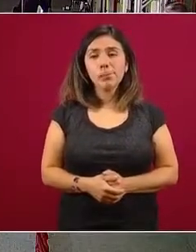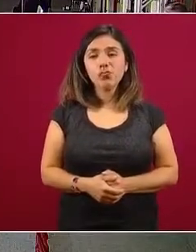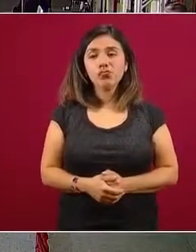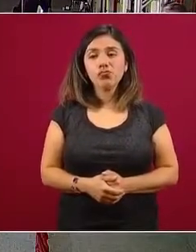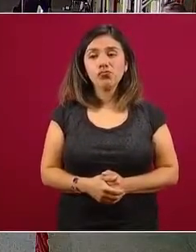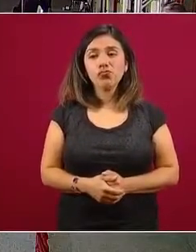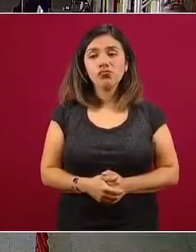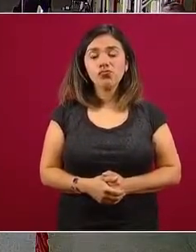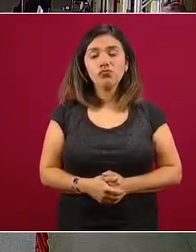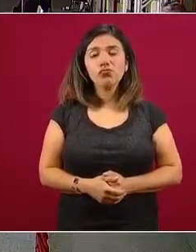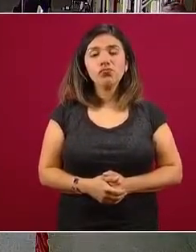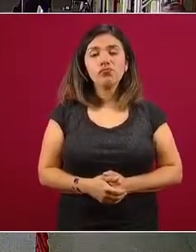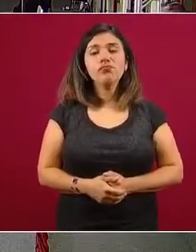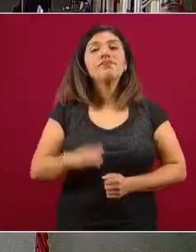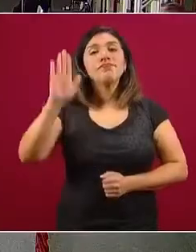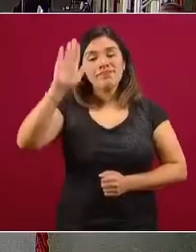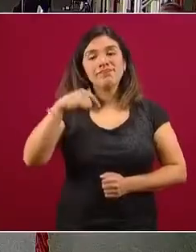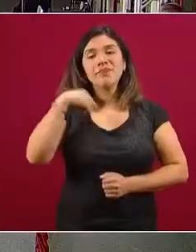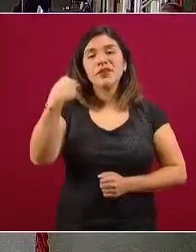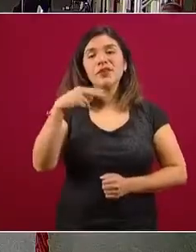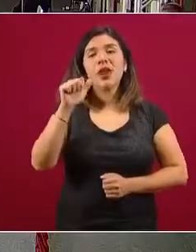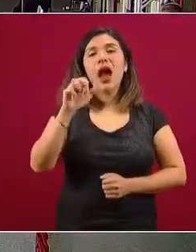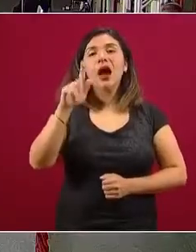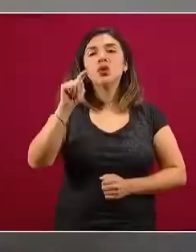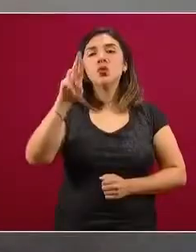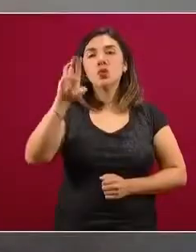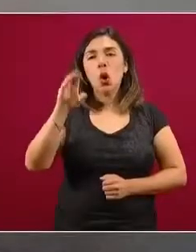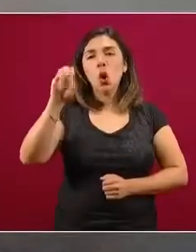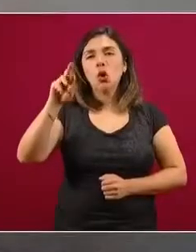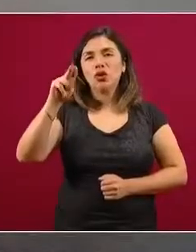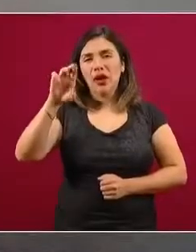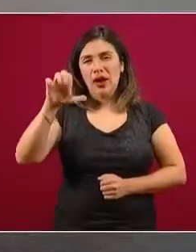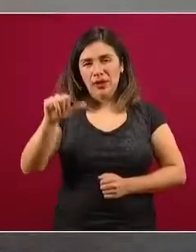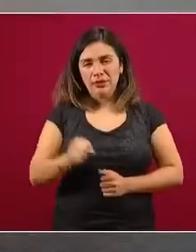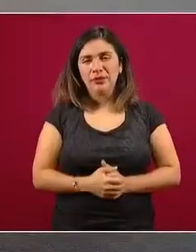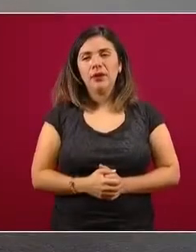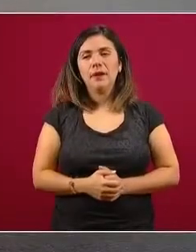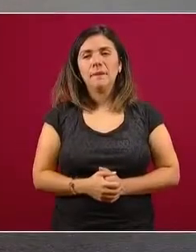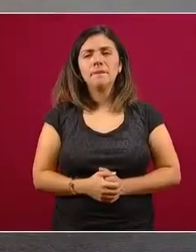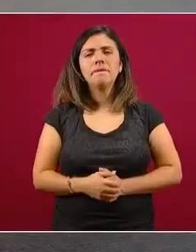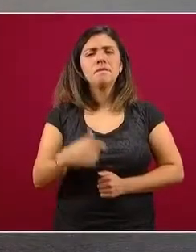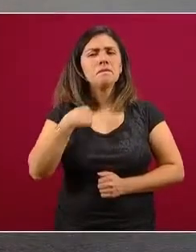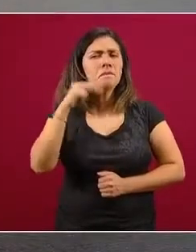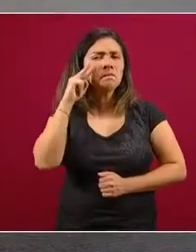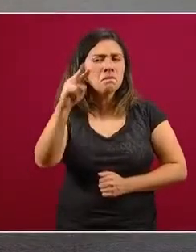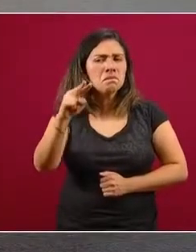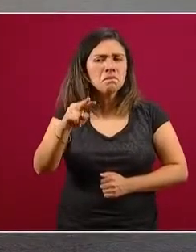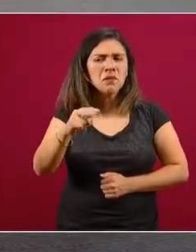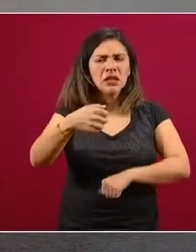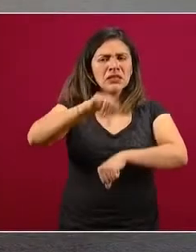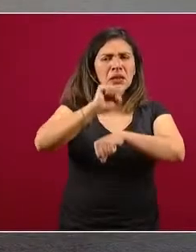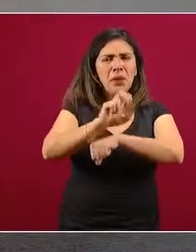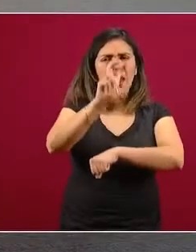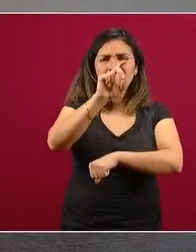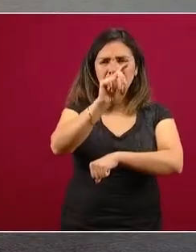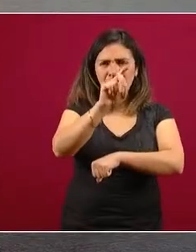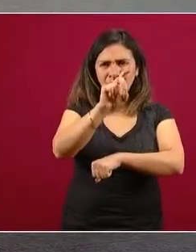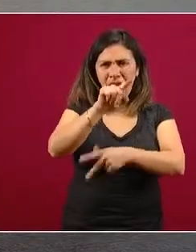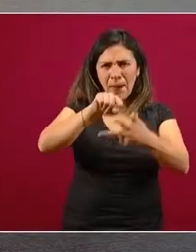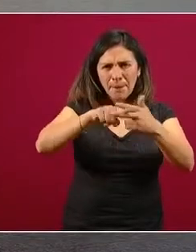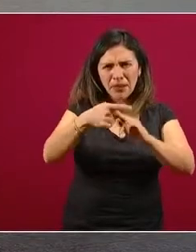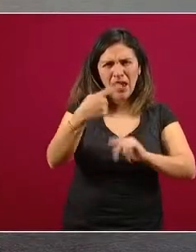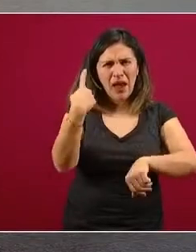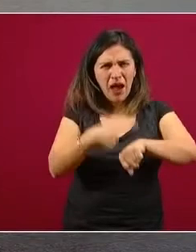minutos. Arturo Contreras, de pie de página, gracias. Tenemos que entendido que a partir de la semana 30 epidemiológica empezaron a registrarse